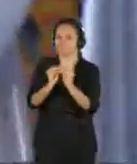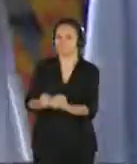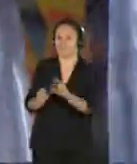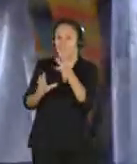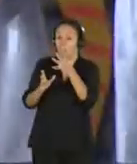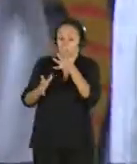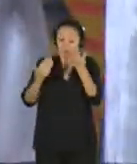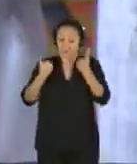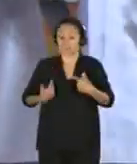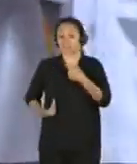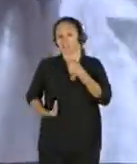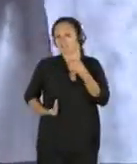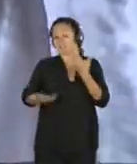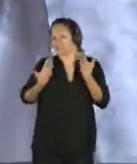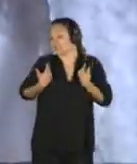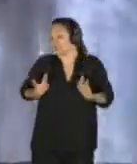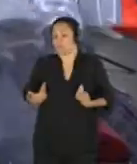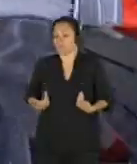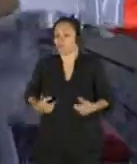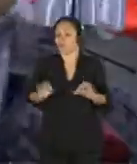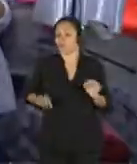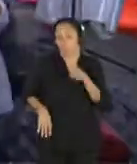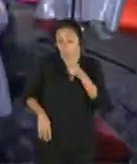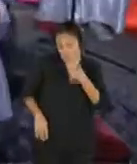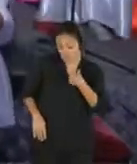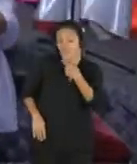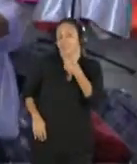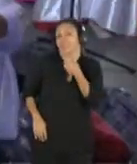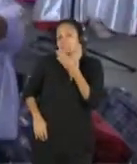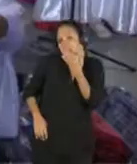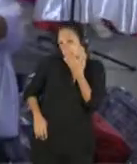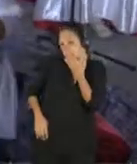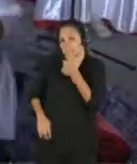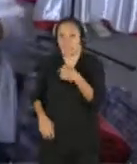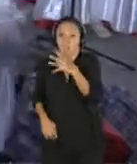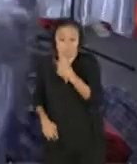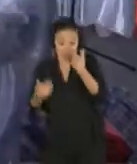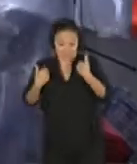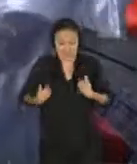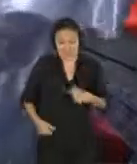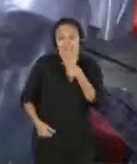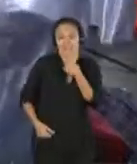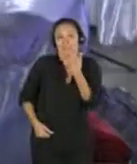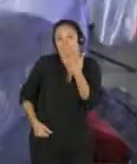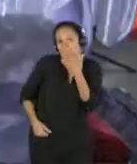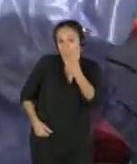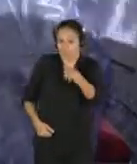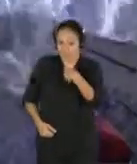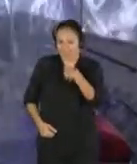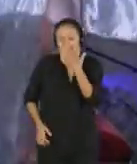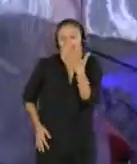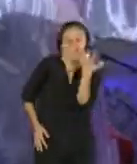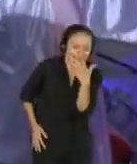porque está la gracia de Dios. Porque está la gracia de Dios. Porque está la gracia de